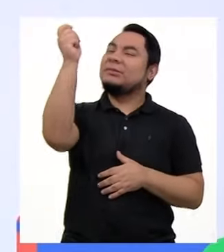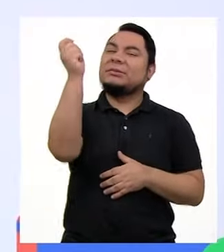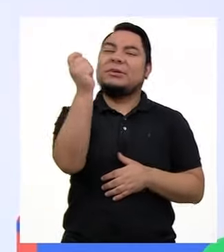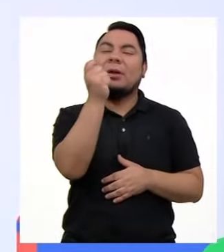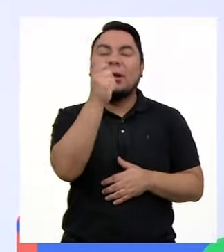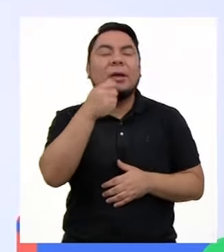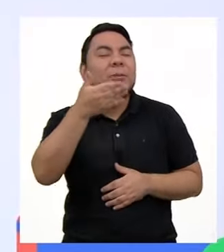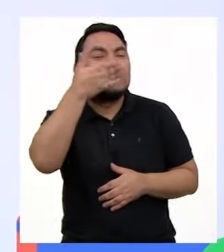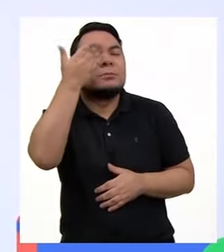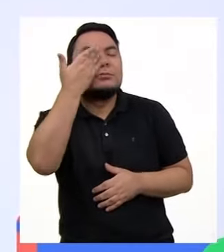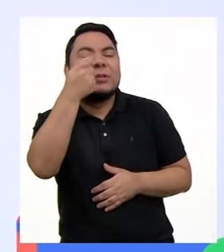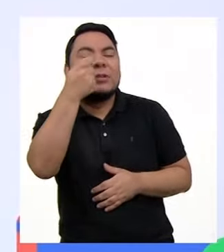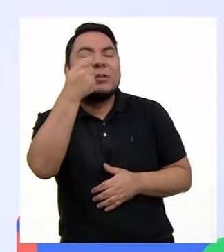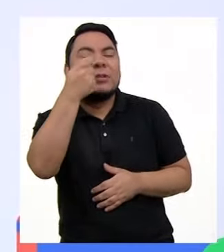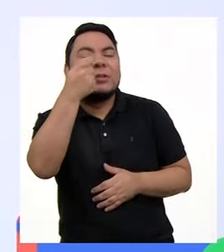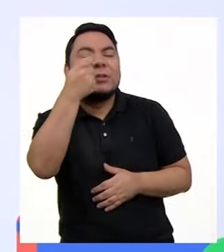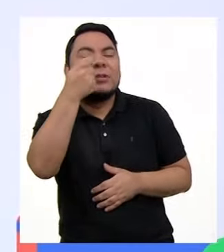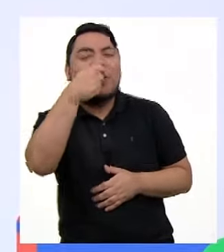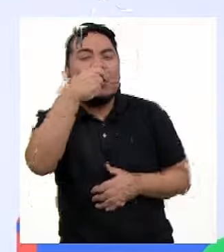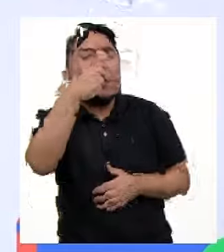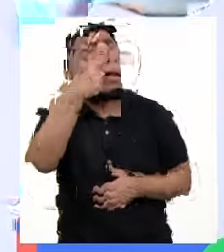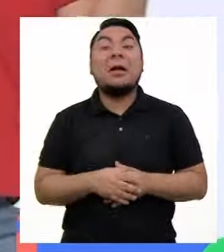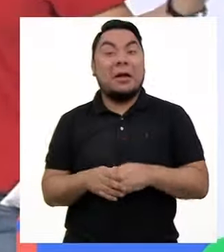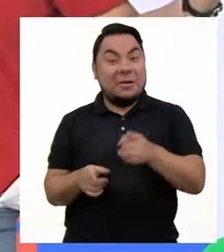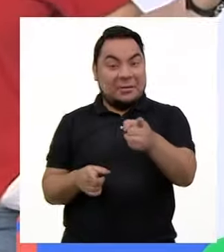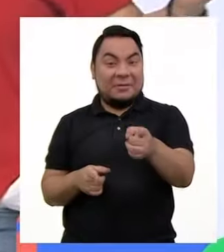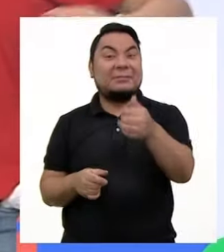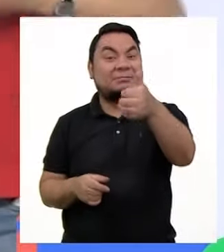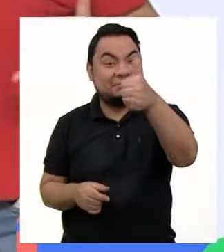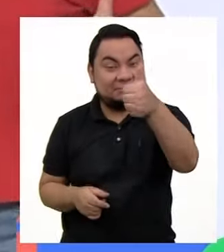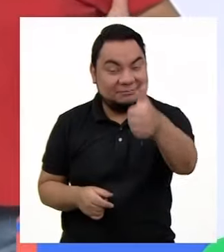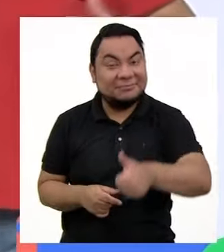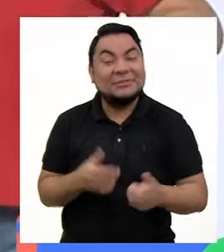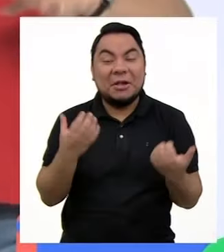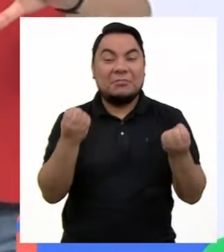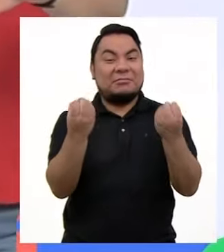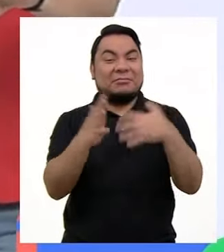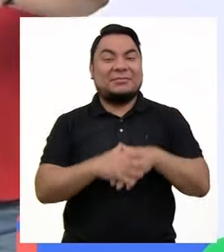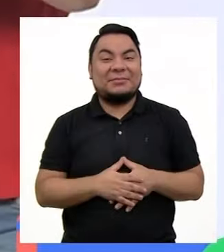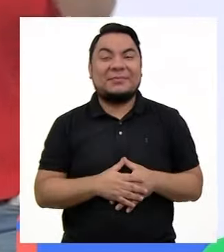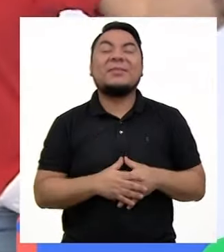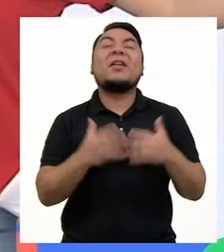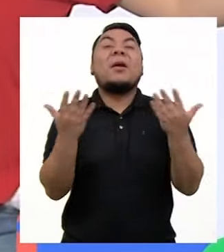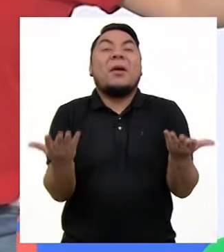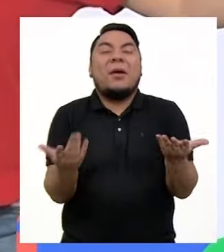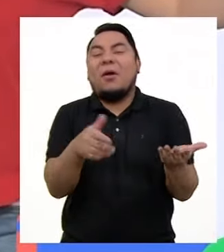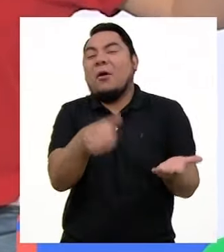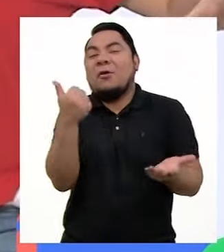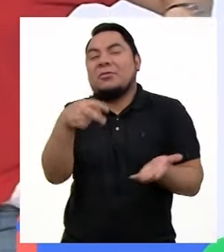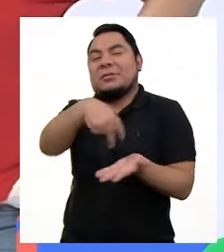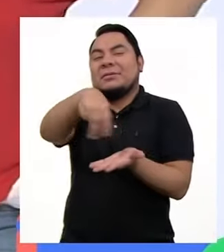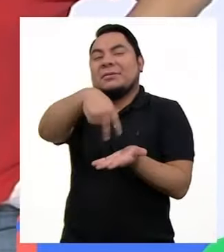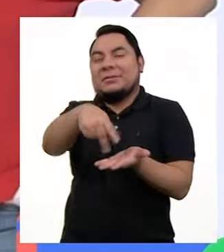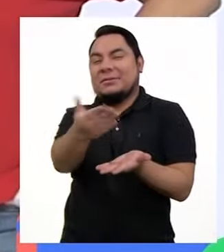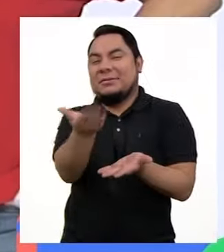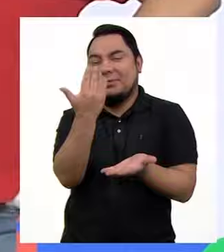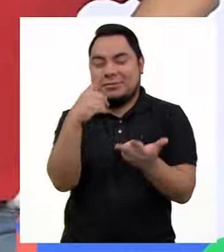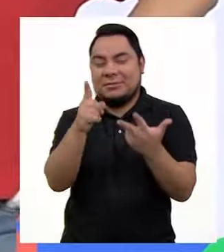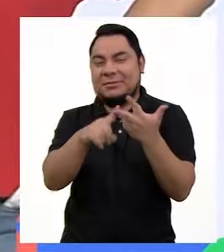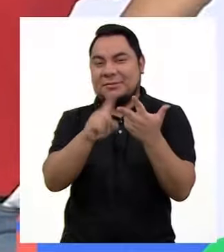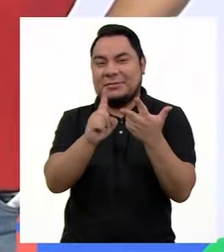Huelo la hoja. Pero qué grandioso, pero muy bien. Ahora nos vamos con el siguiente paso y dice...